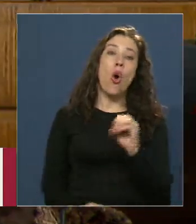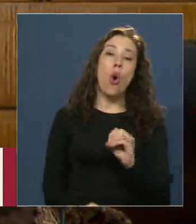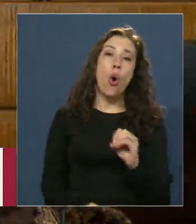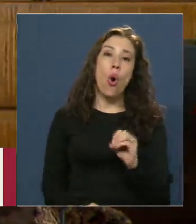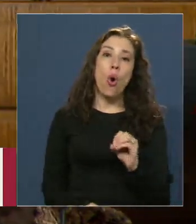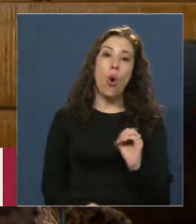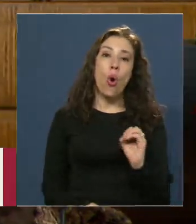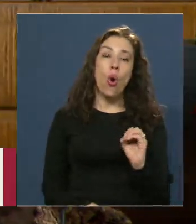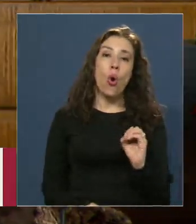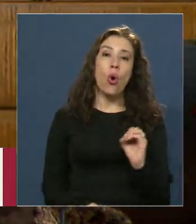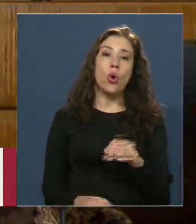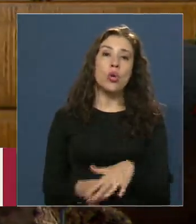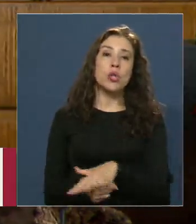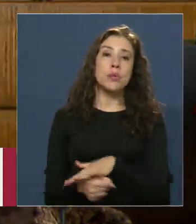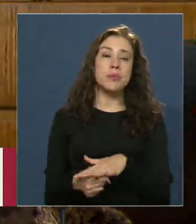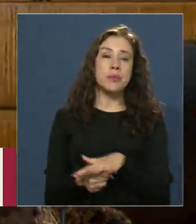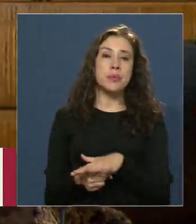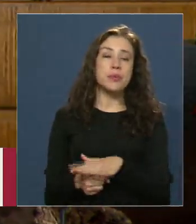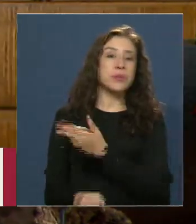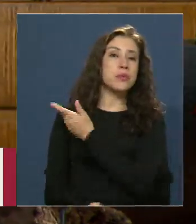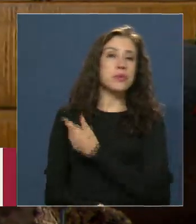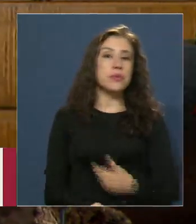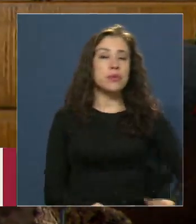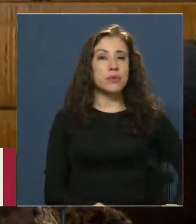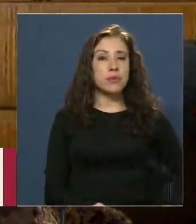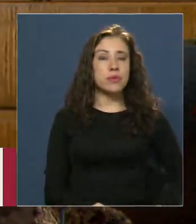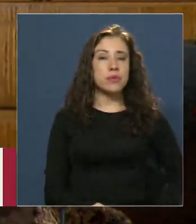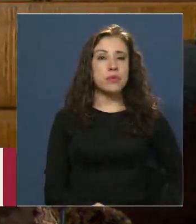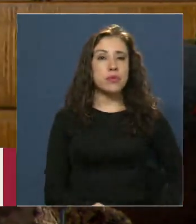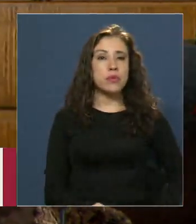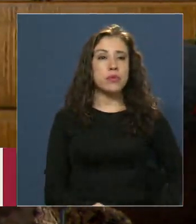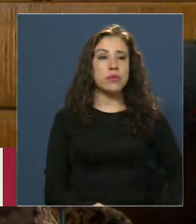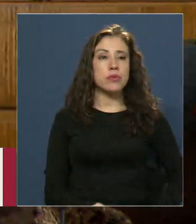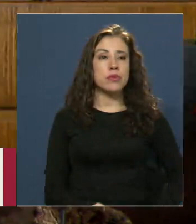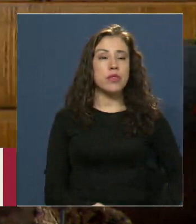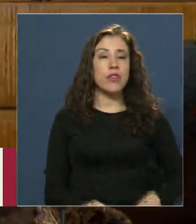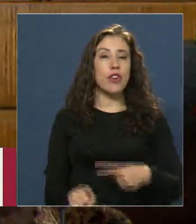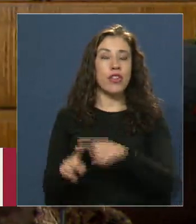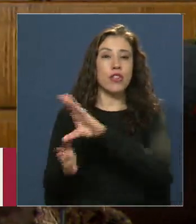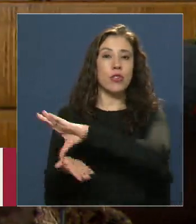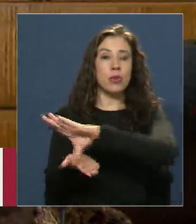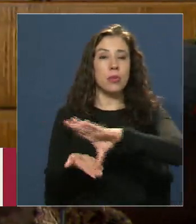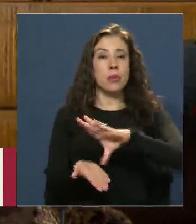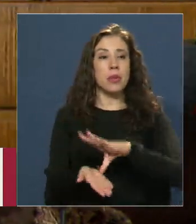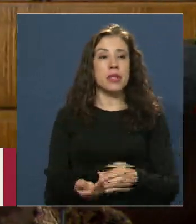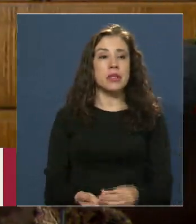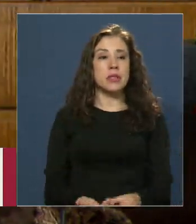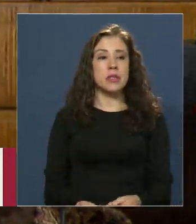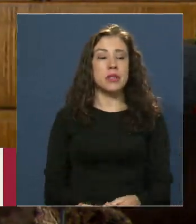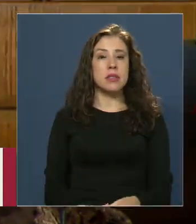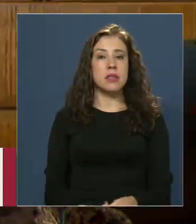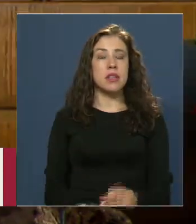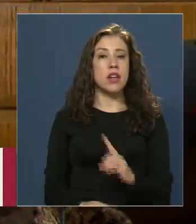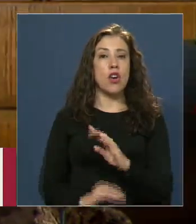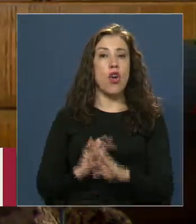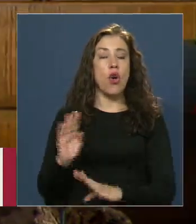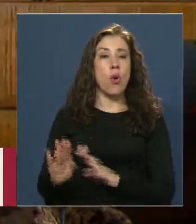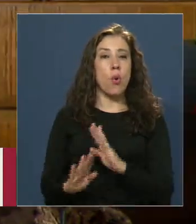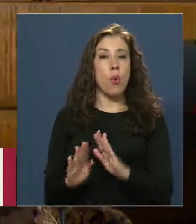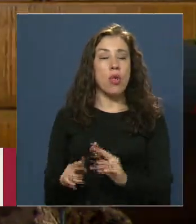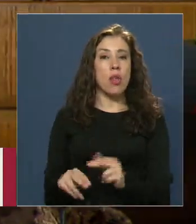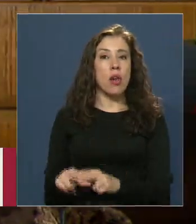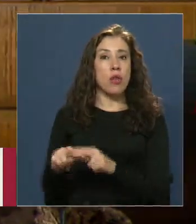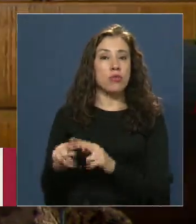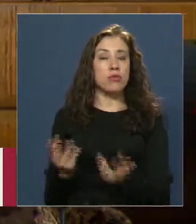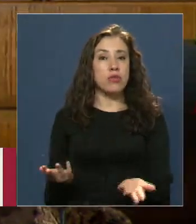tenemos justamente situaciones en las cuales los gobiernos que hemos visto en nuestro vecindario, claramente, ¿cierto?, gobiernos que no cuidan los recursos, al